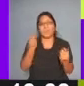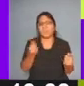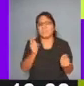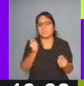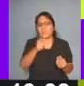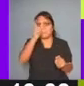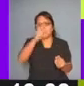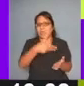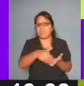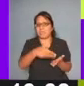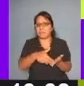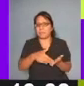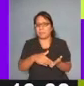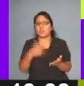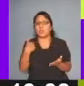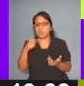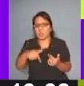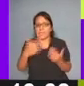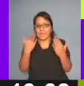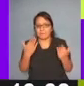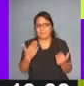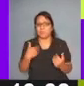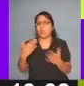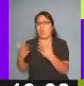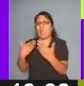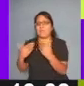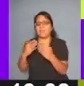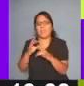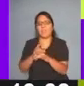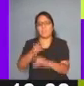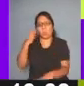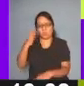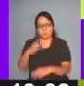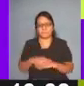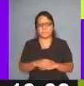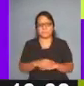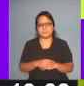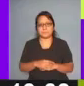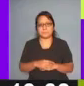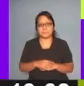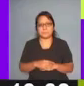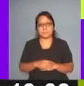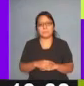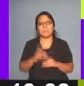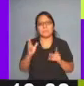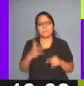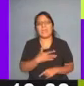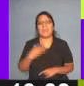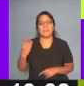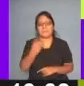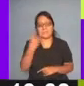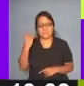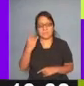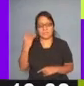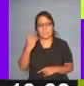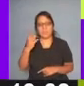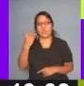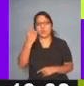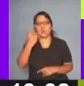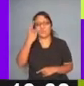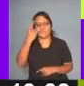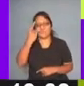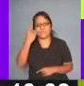discriminación. Hablé con Educación y en particular con el decano de la Universidad de Buenos Aires de